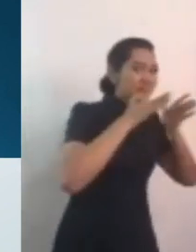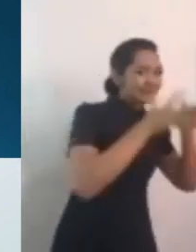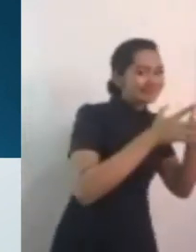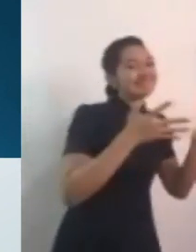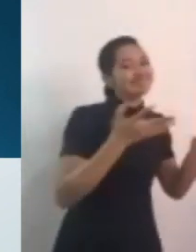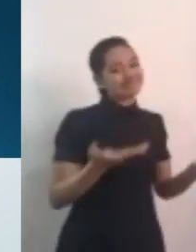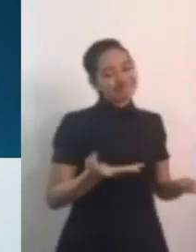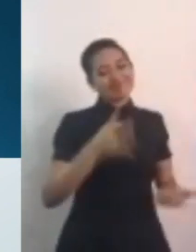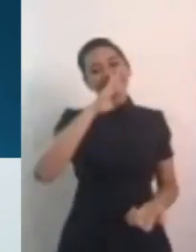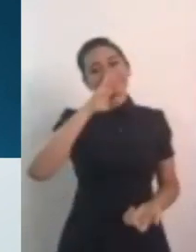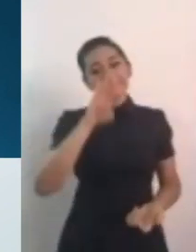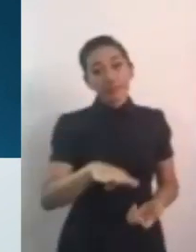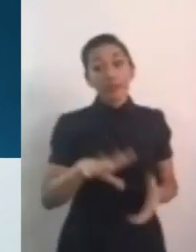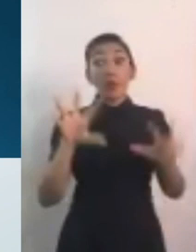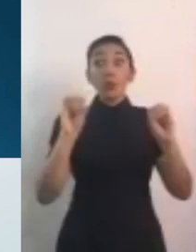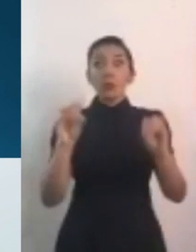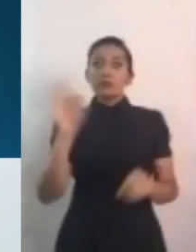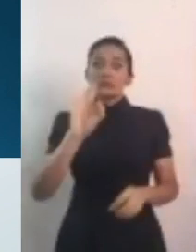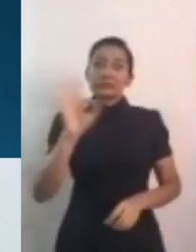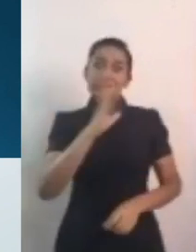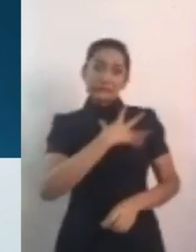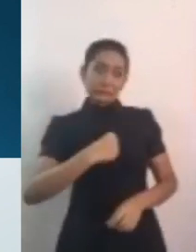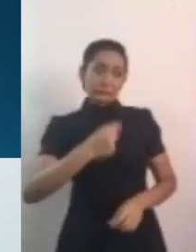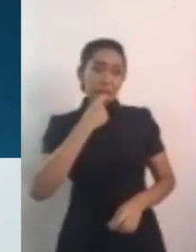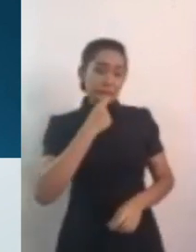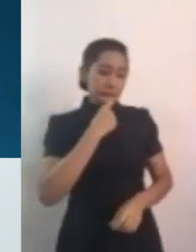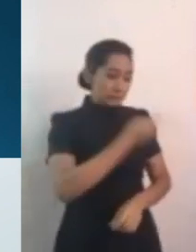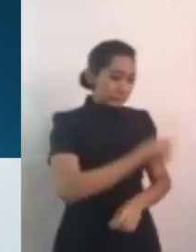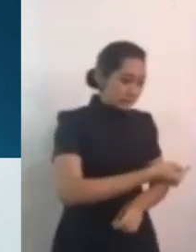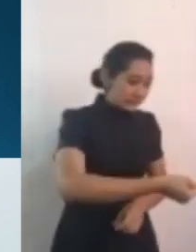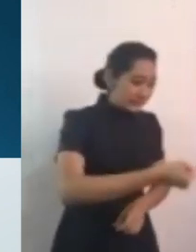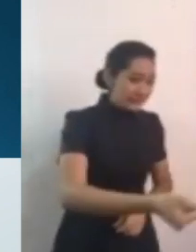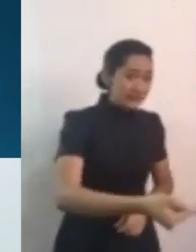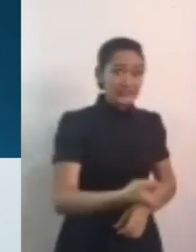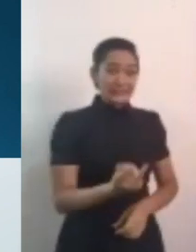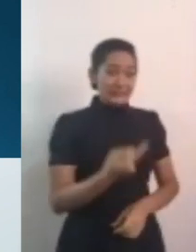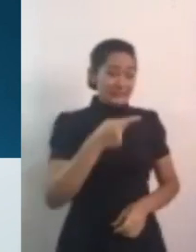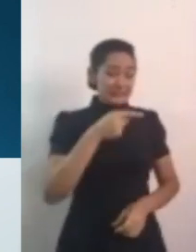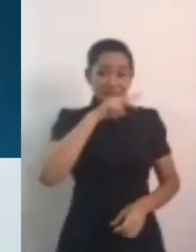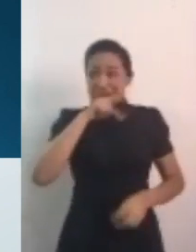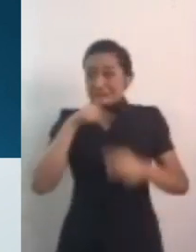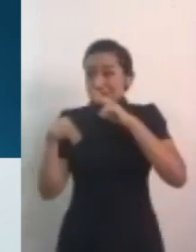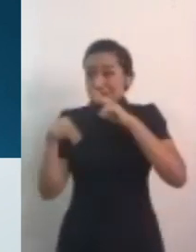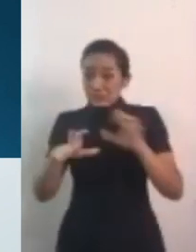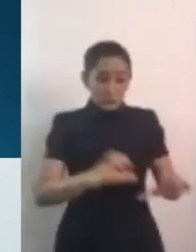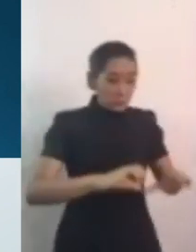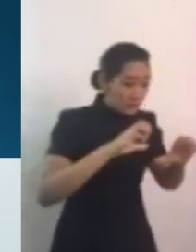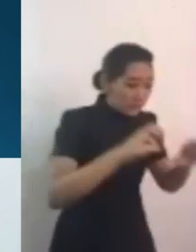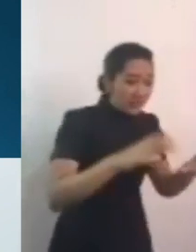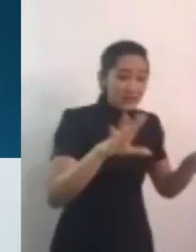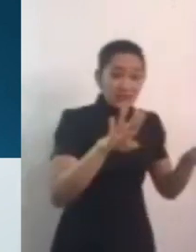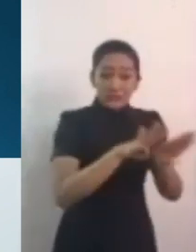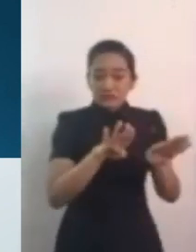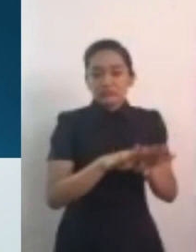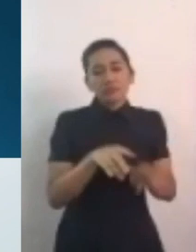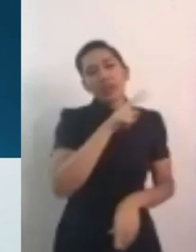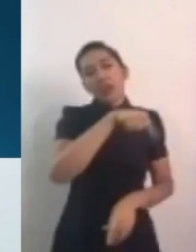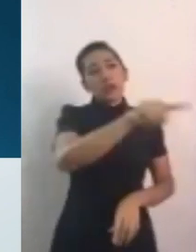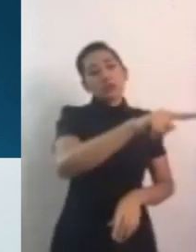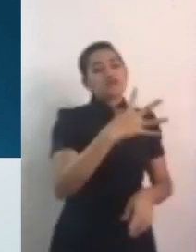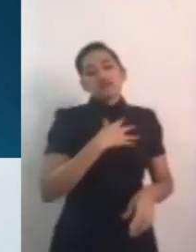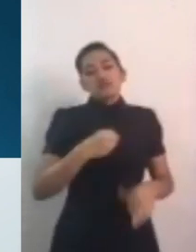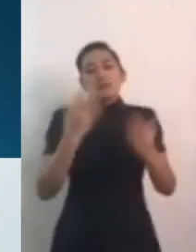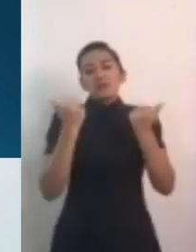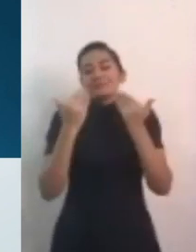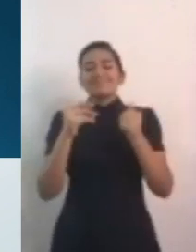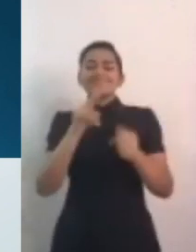de hijos pequeños, las parejas que tienen hijos pequeños están mucho más estresadas que los que no los tienen.